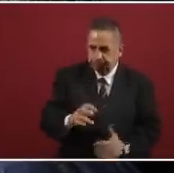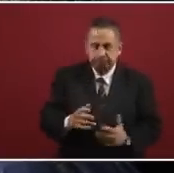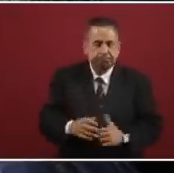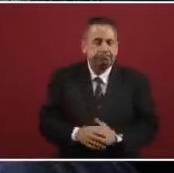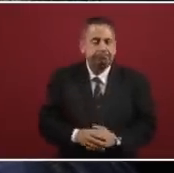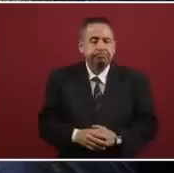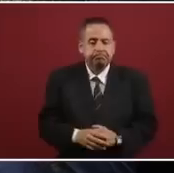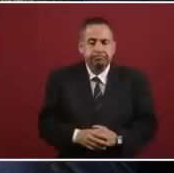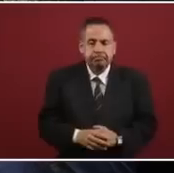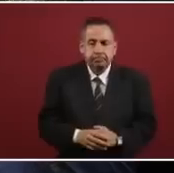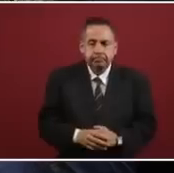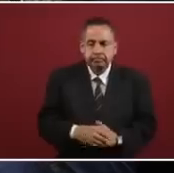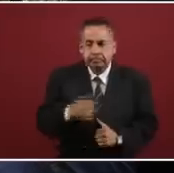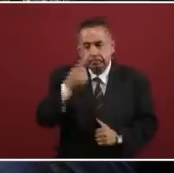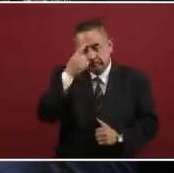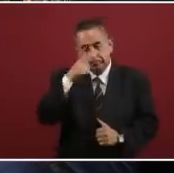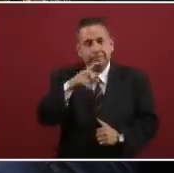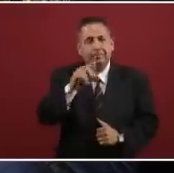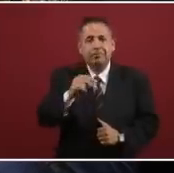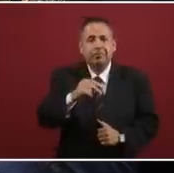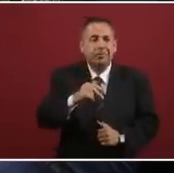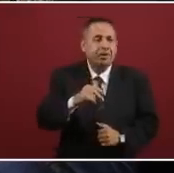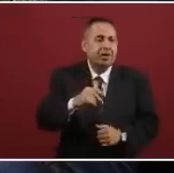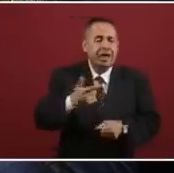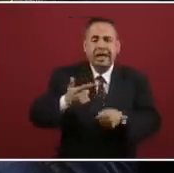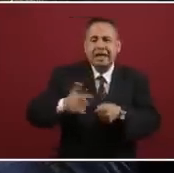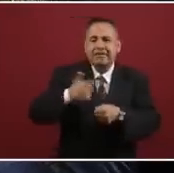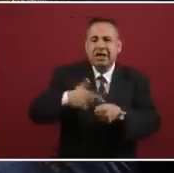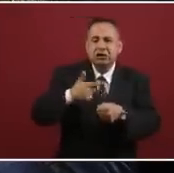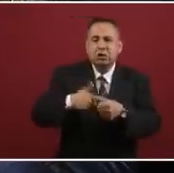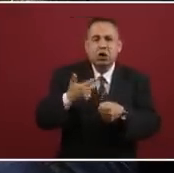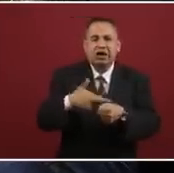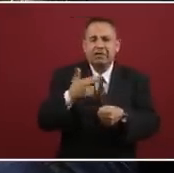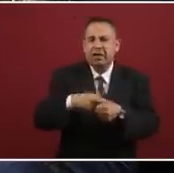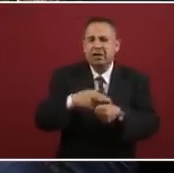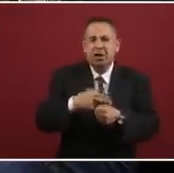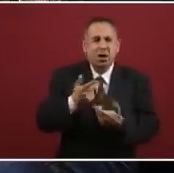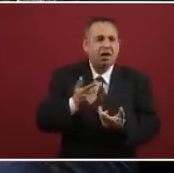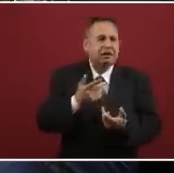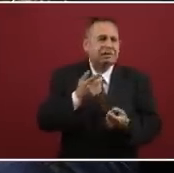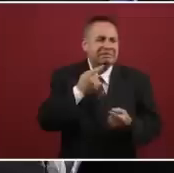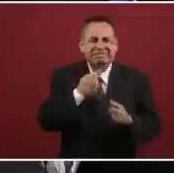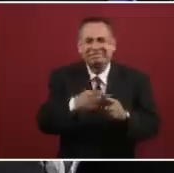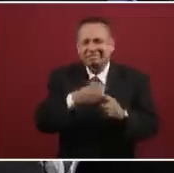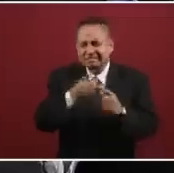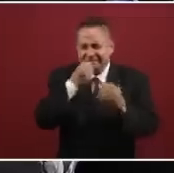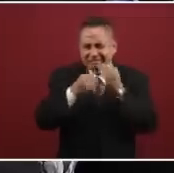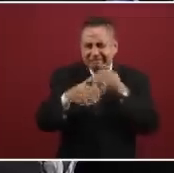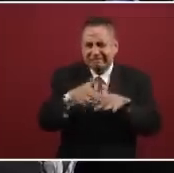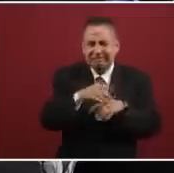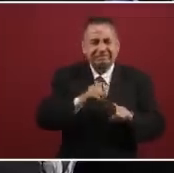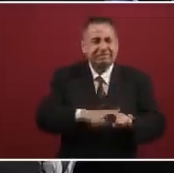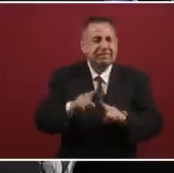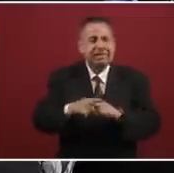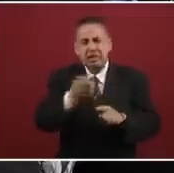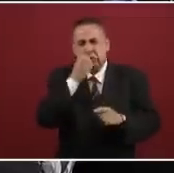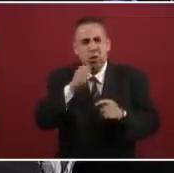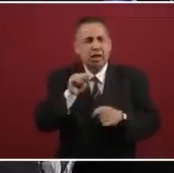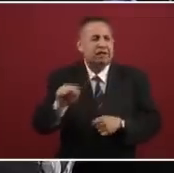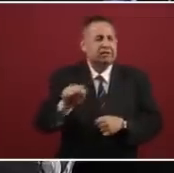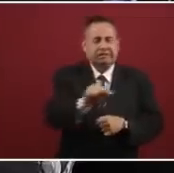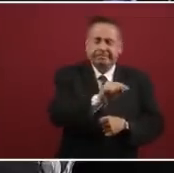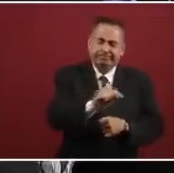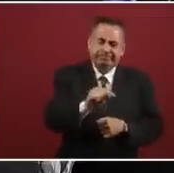Que evite las bebidas gaseosas, los refrescos de cola y las morondangas que se comen en las cooperativas escolares, que